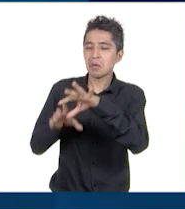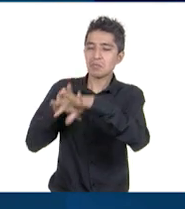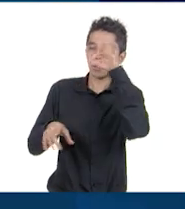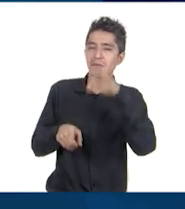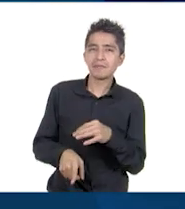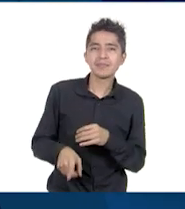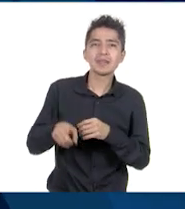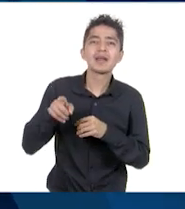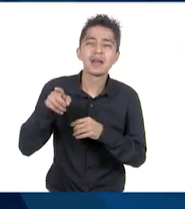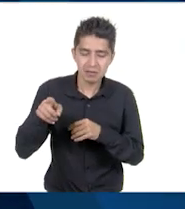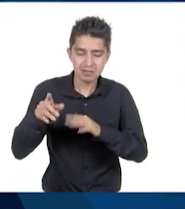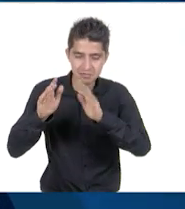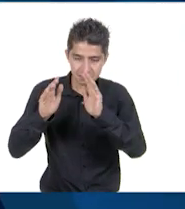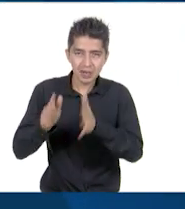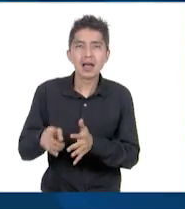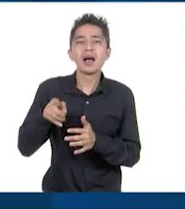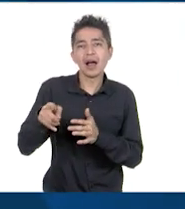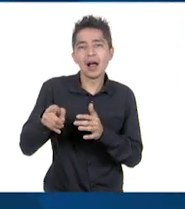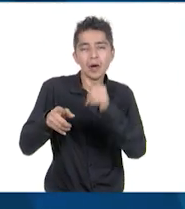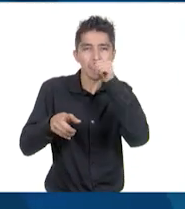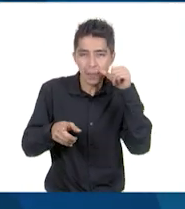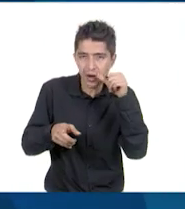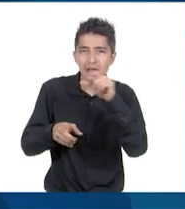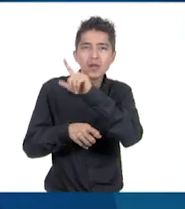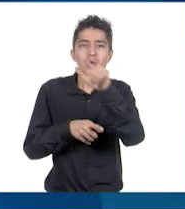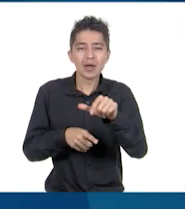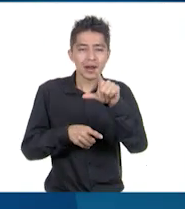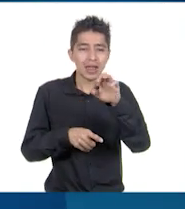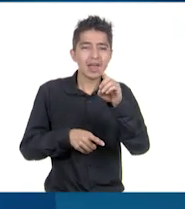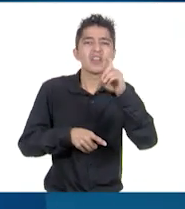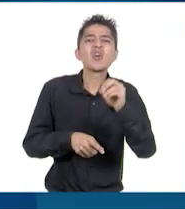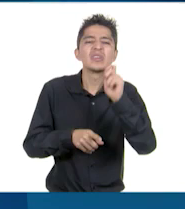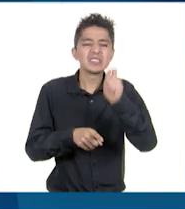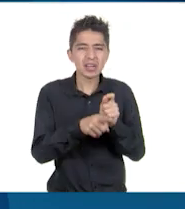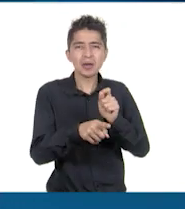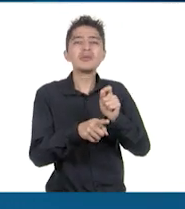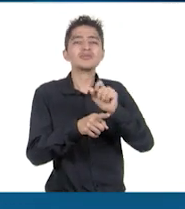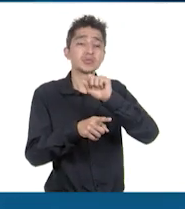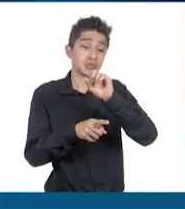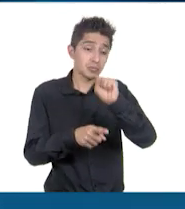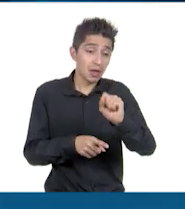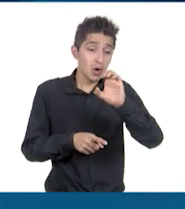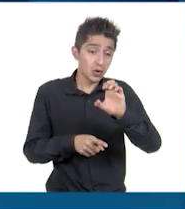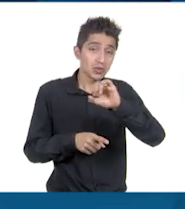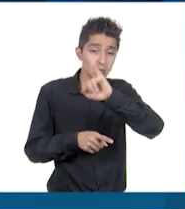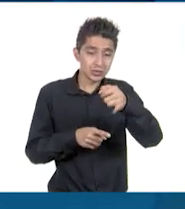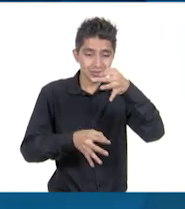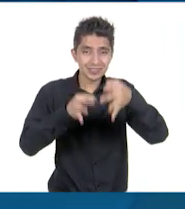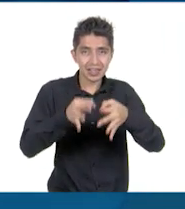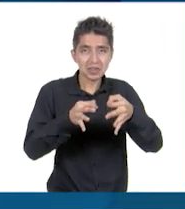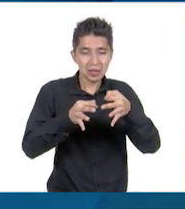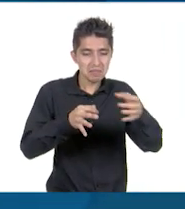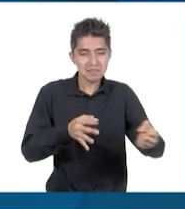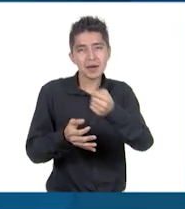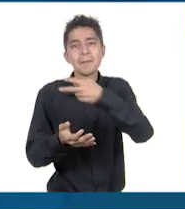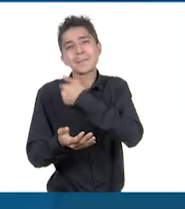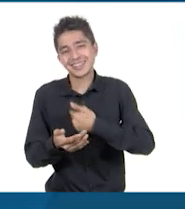el cargo de presidente de la Suprema Corte de Justicia. Díaz se retiró a su hacienda de La Noria en Oaxaca.